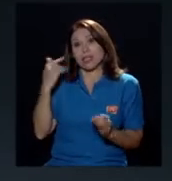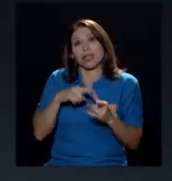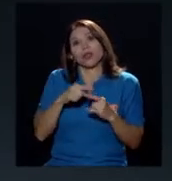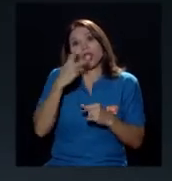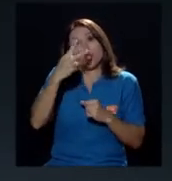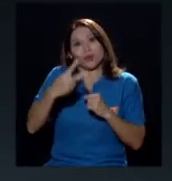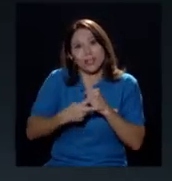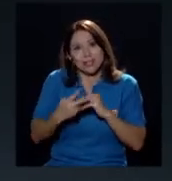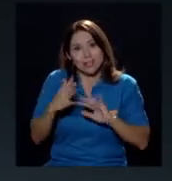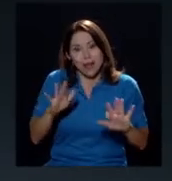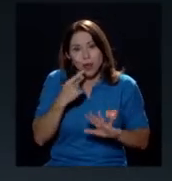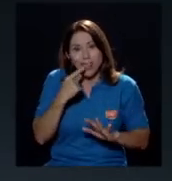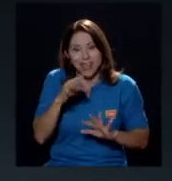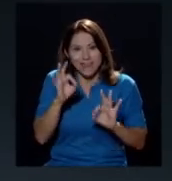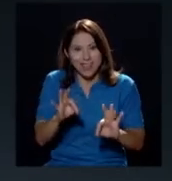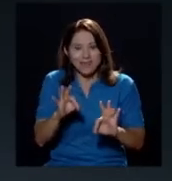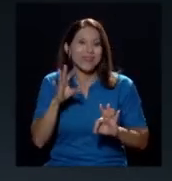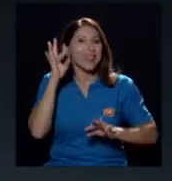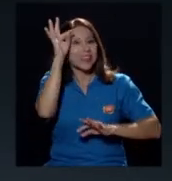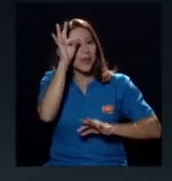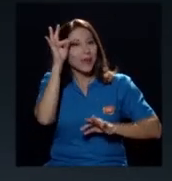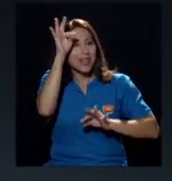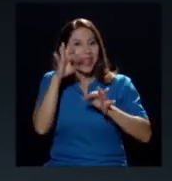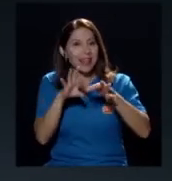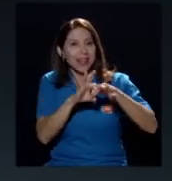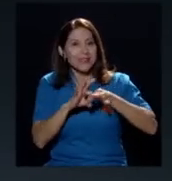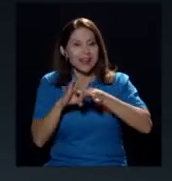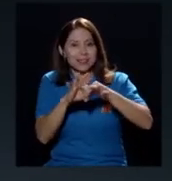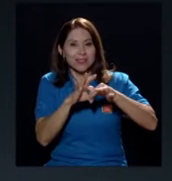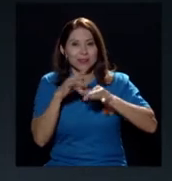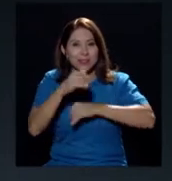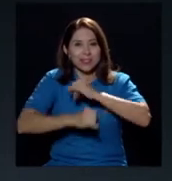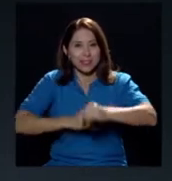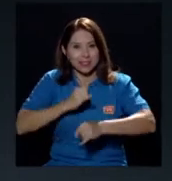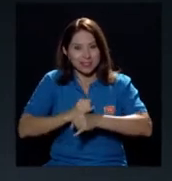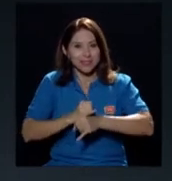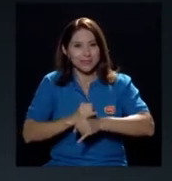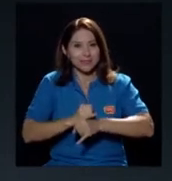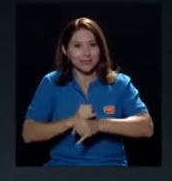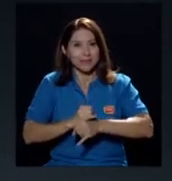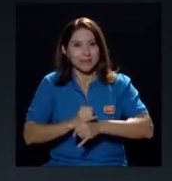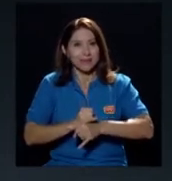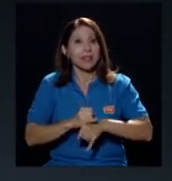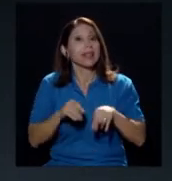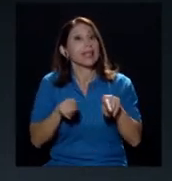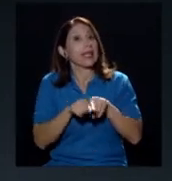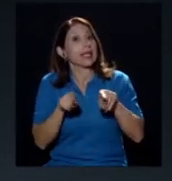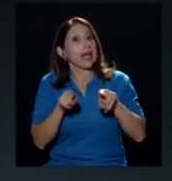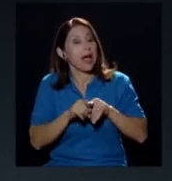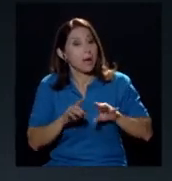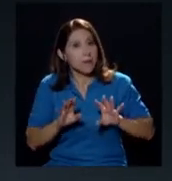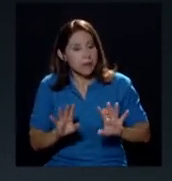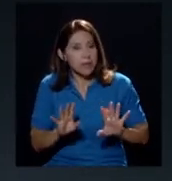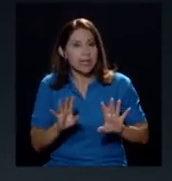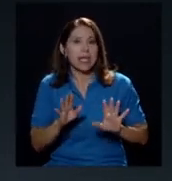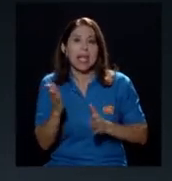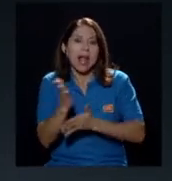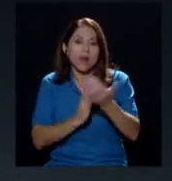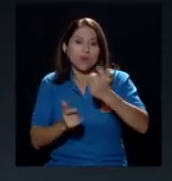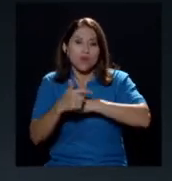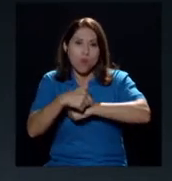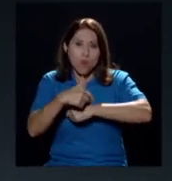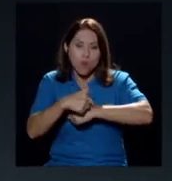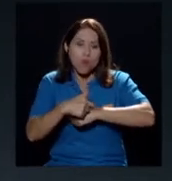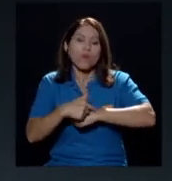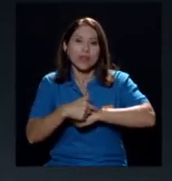la teoría de las relaciones internacionales que por cierto no está de pie de página también trata en algún momento